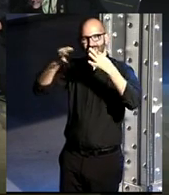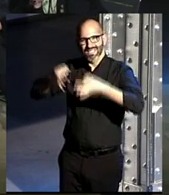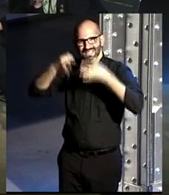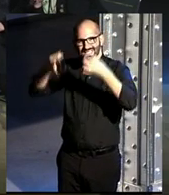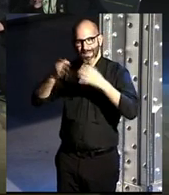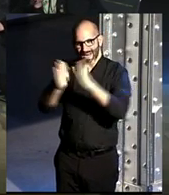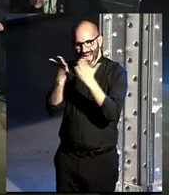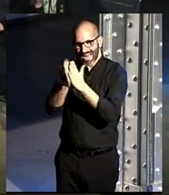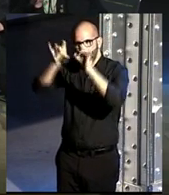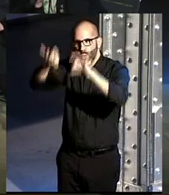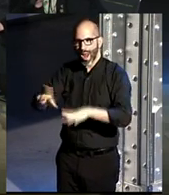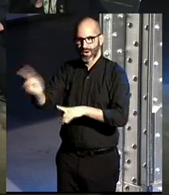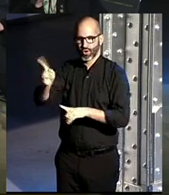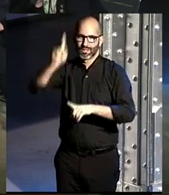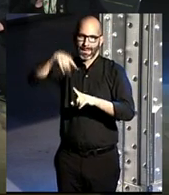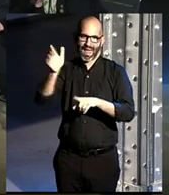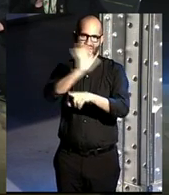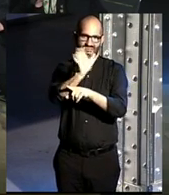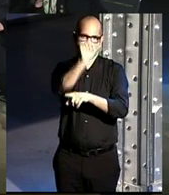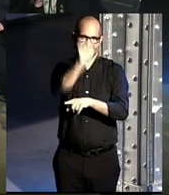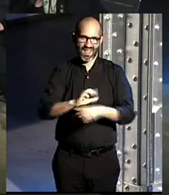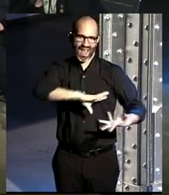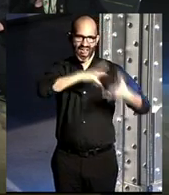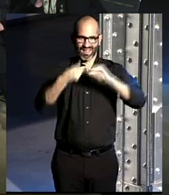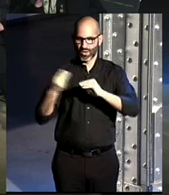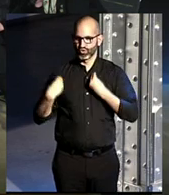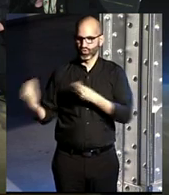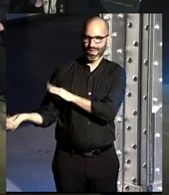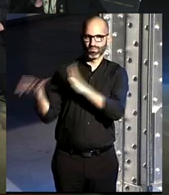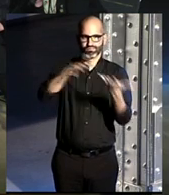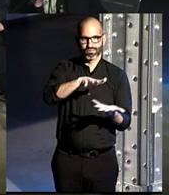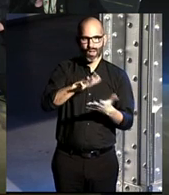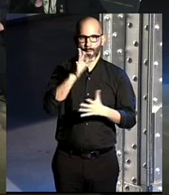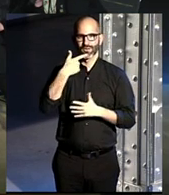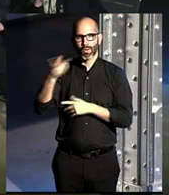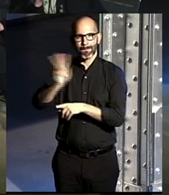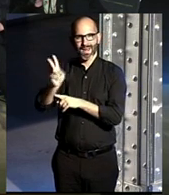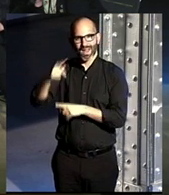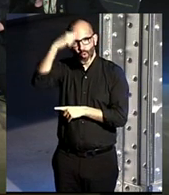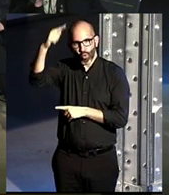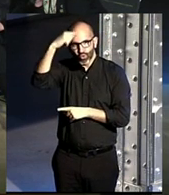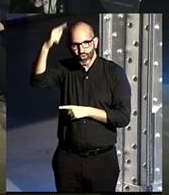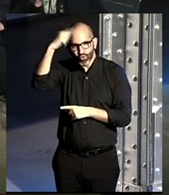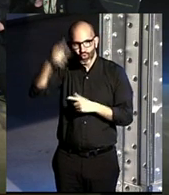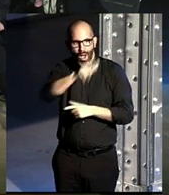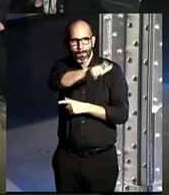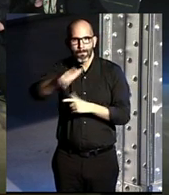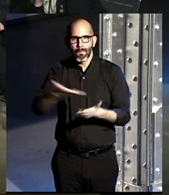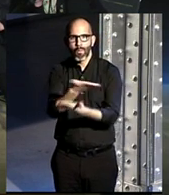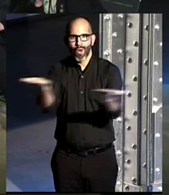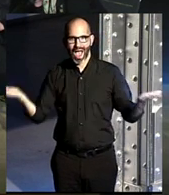los libros, como dice Ian, ¿no? Verne es un autor de la cultura popular y hay incluso errores